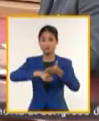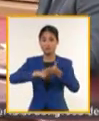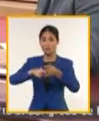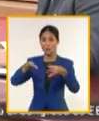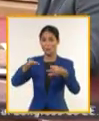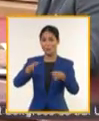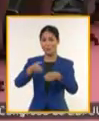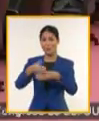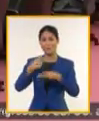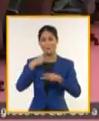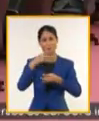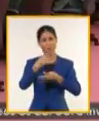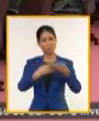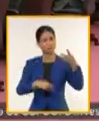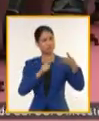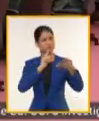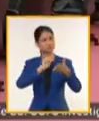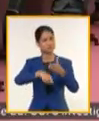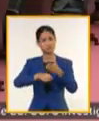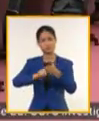cooperación bilateral.